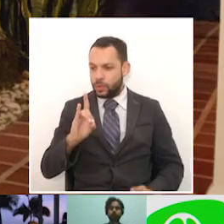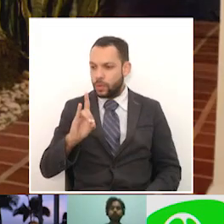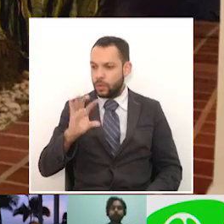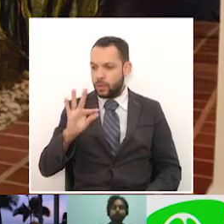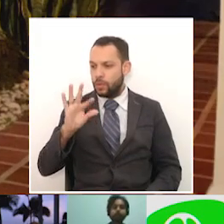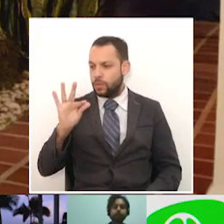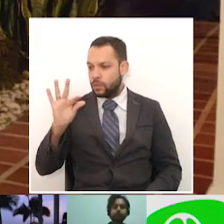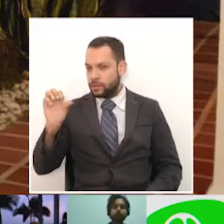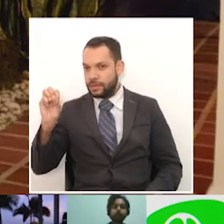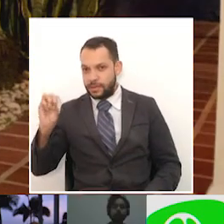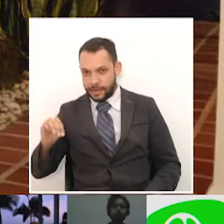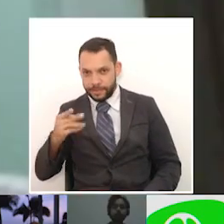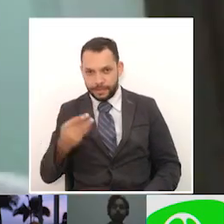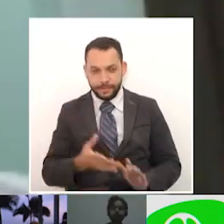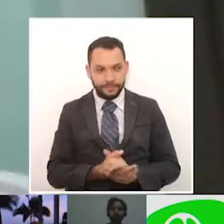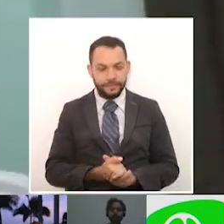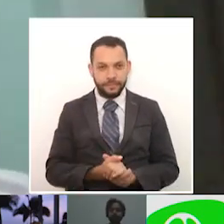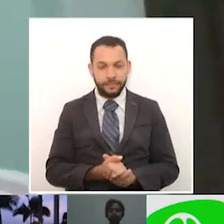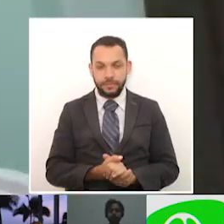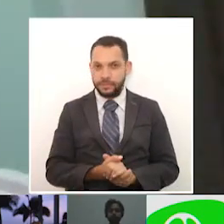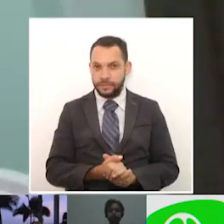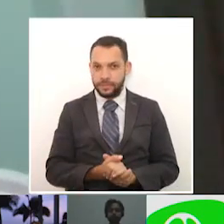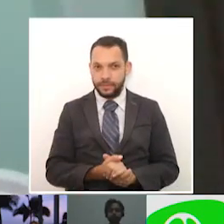make a question.